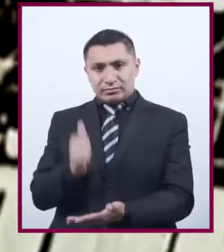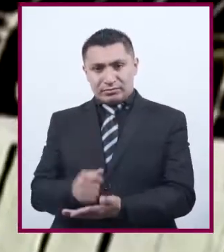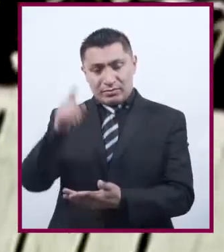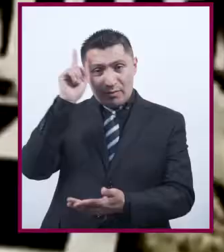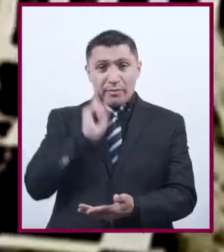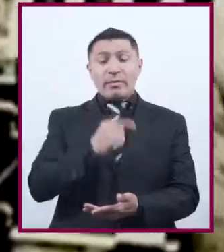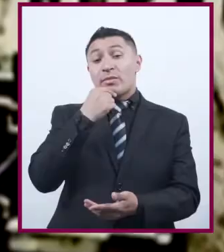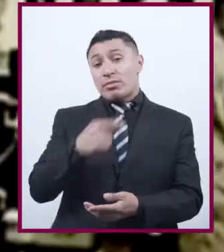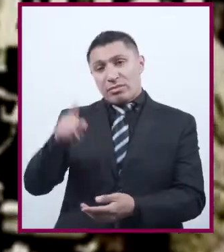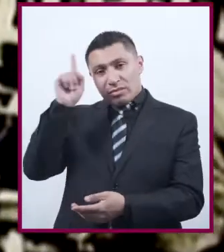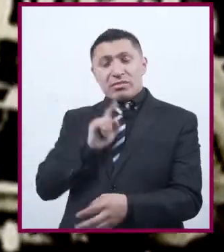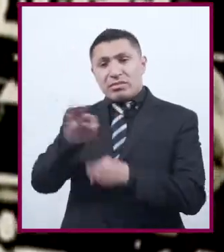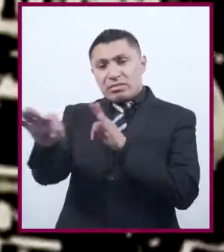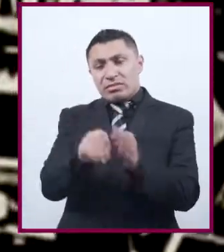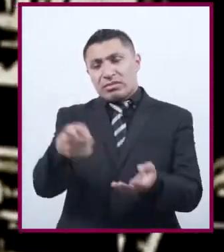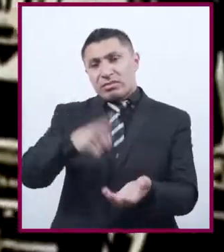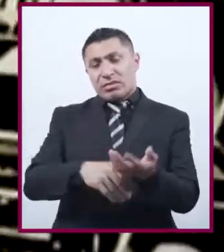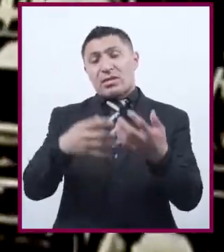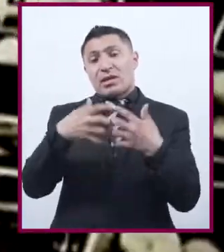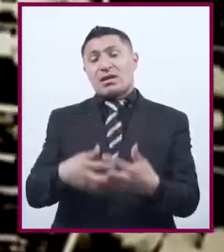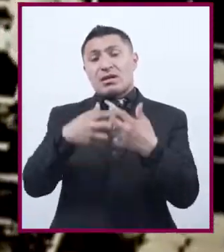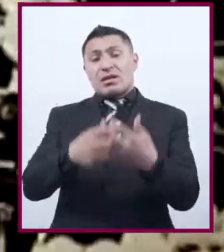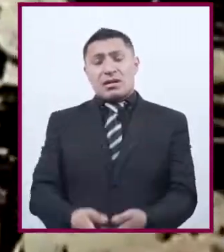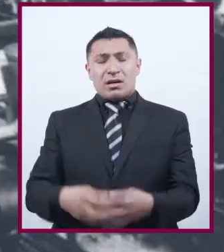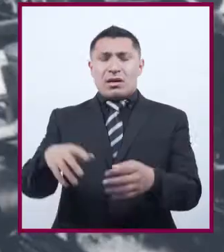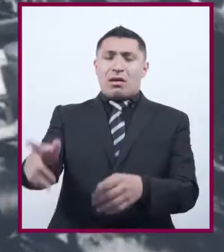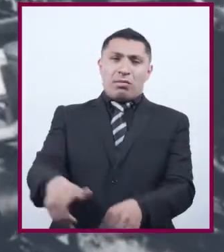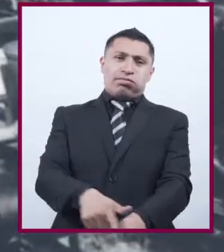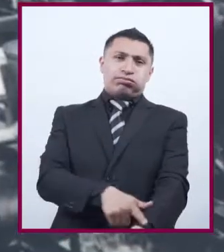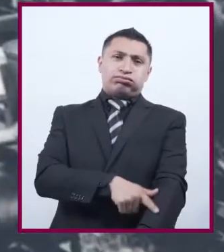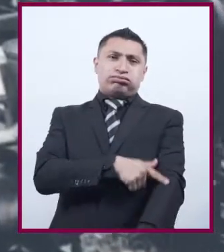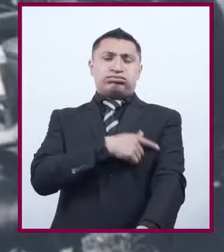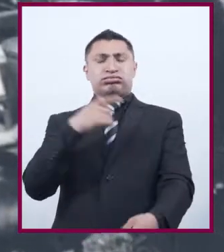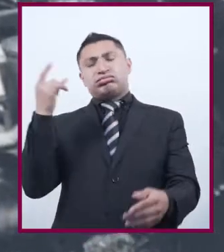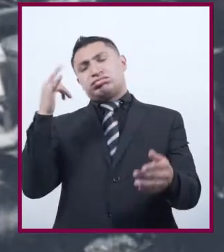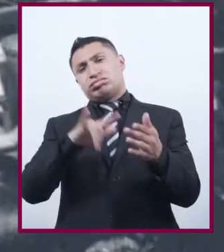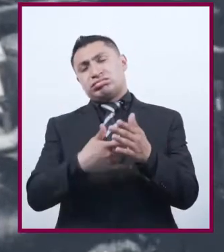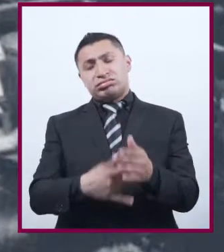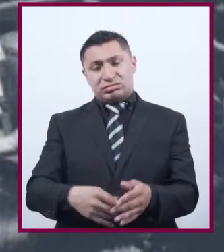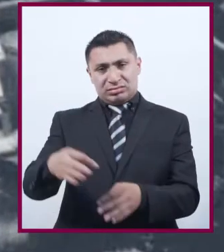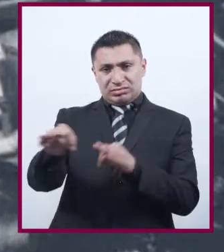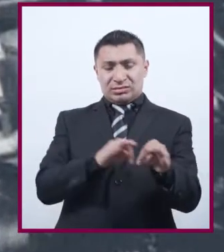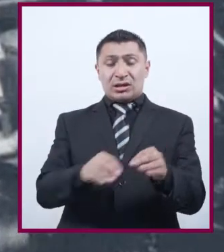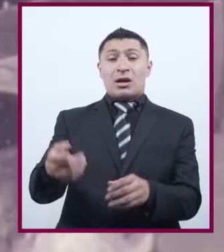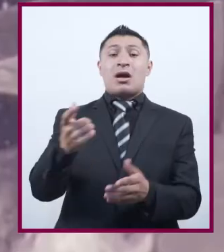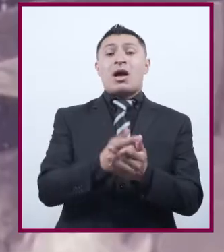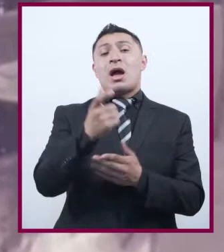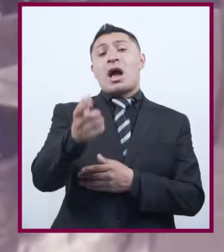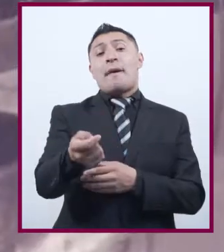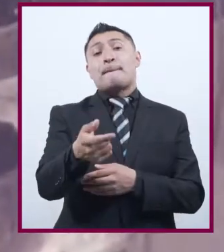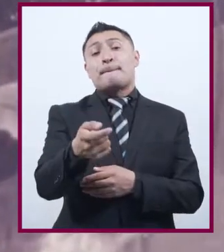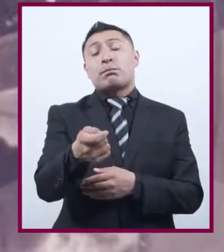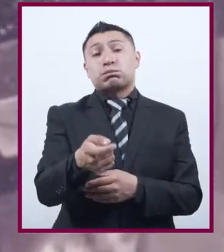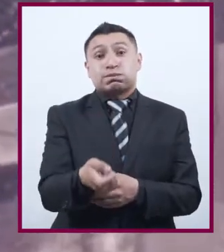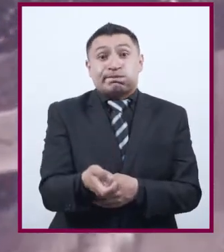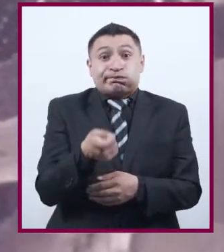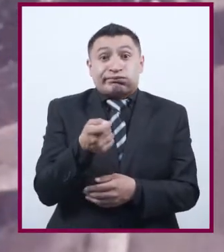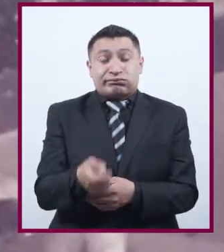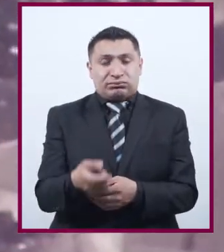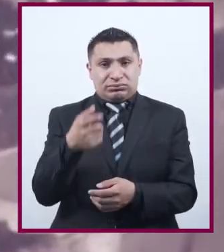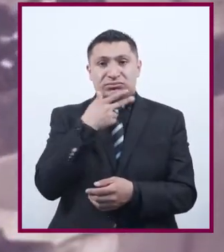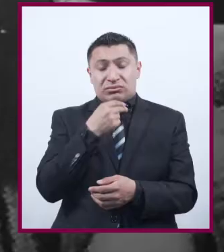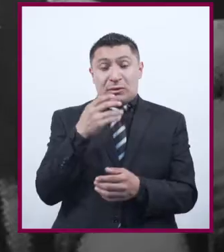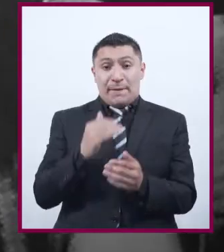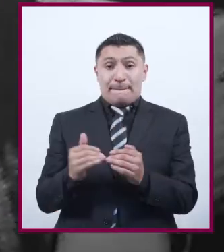ciudades, las mujeres y niñas trabajaban en fábricas, cubriendo largas jornadas a cambio de un sueldo mucho menor que el de los